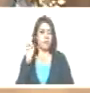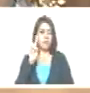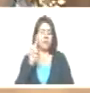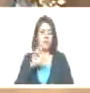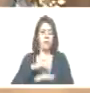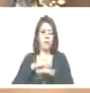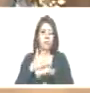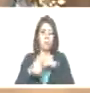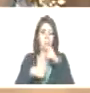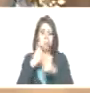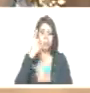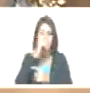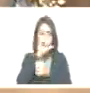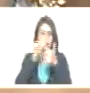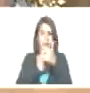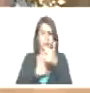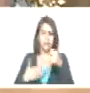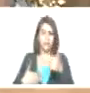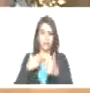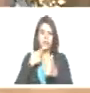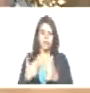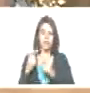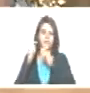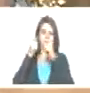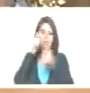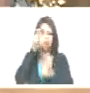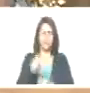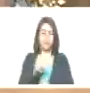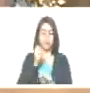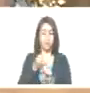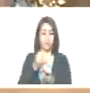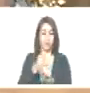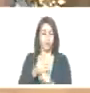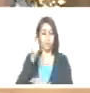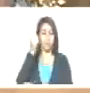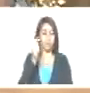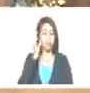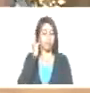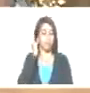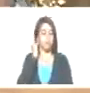primer vicepresidente confirió el derecho de palabra a las diputadas